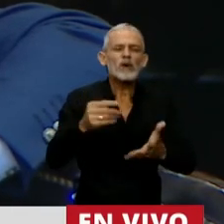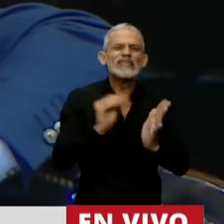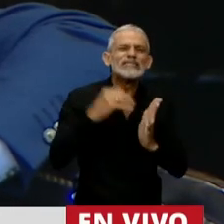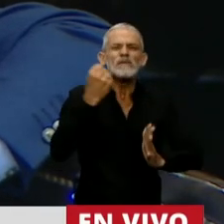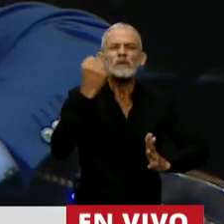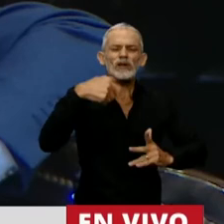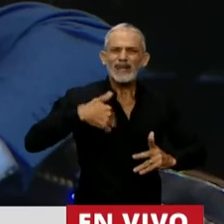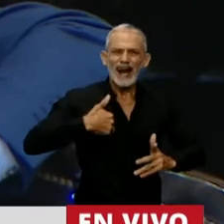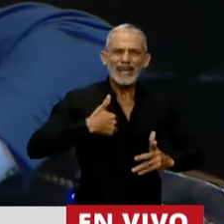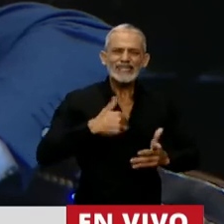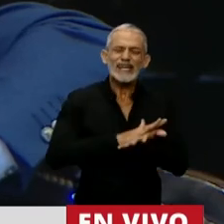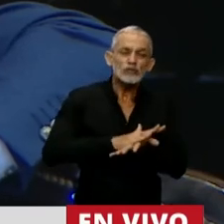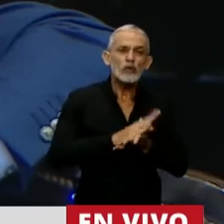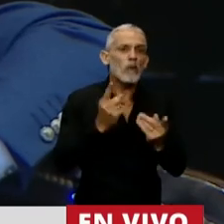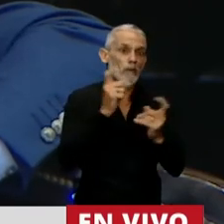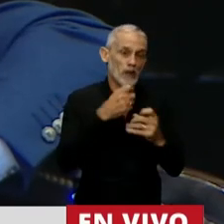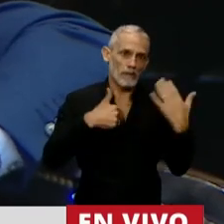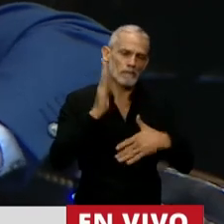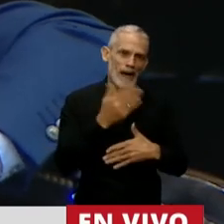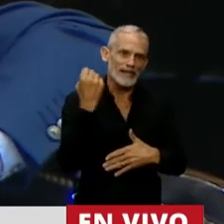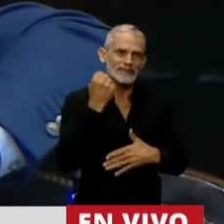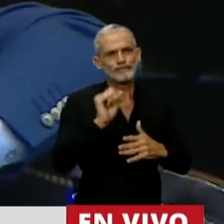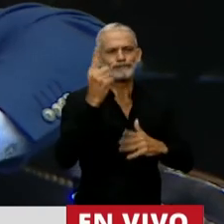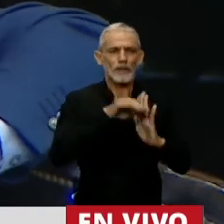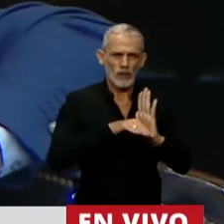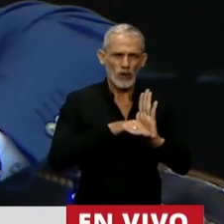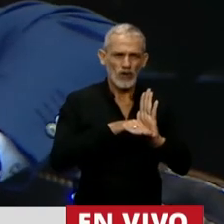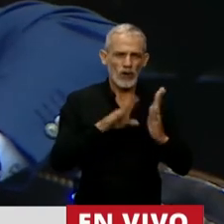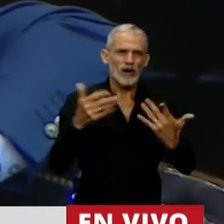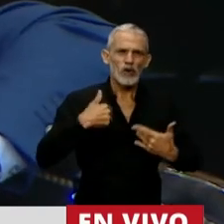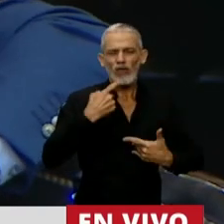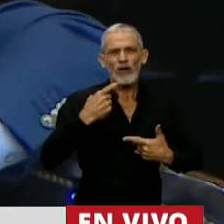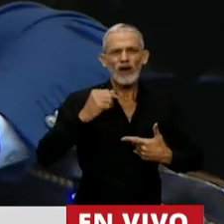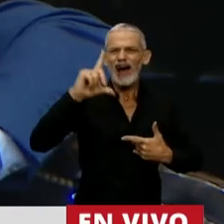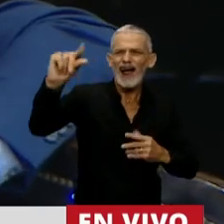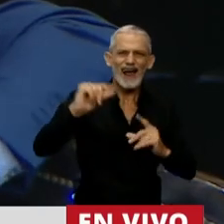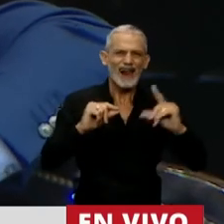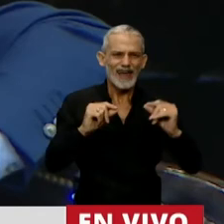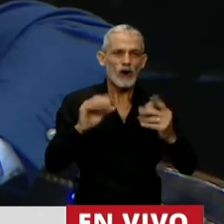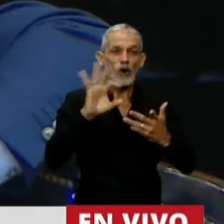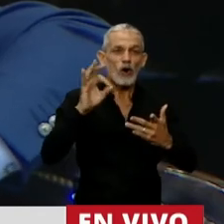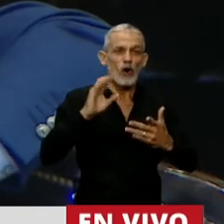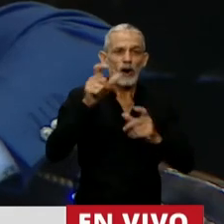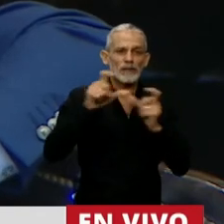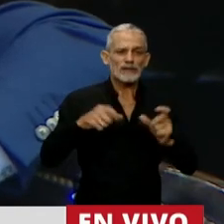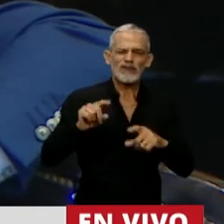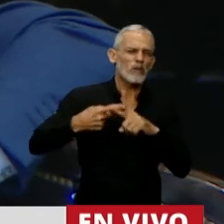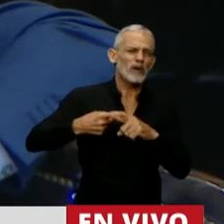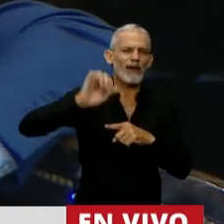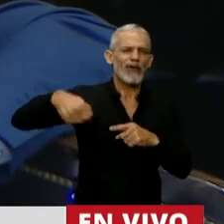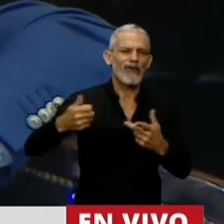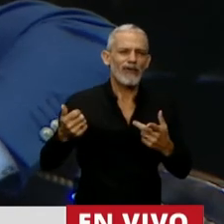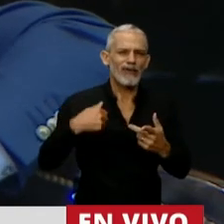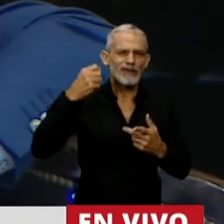la argentina pasa por otros problemas y que cuando uno habla de la distancia o del descreimiento de la gente con la política